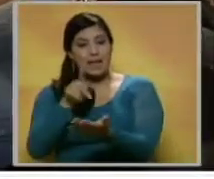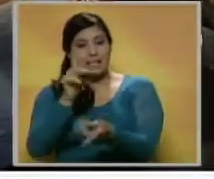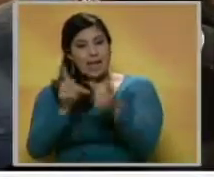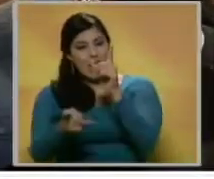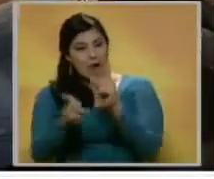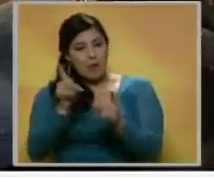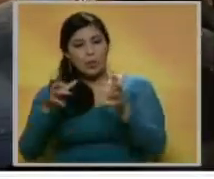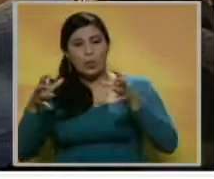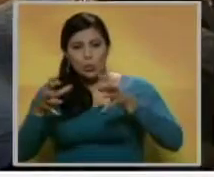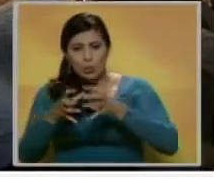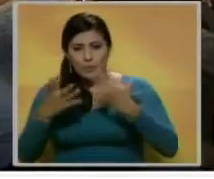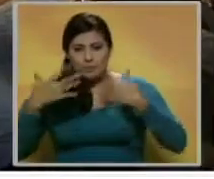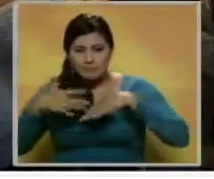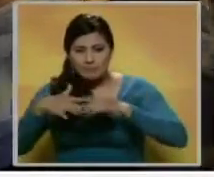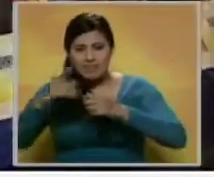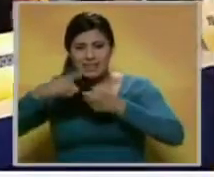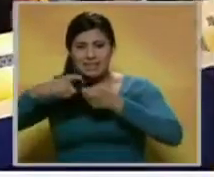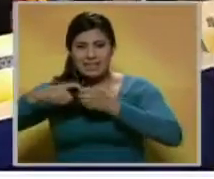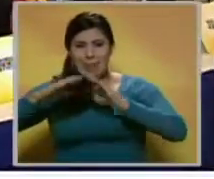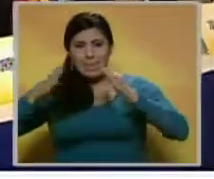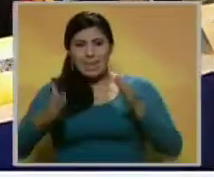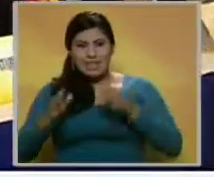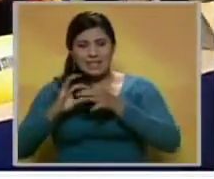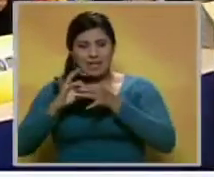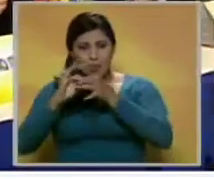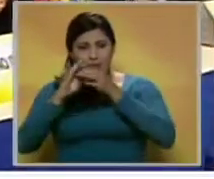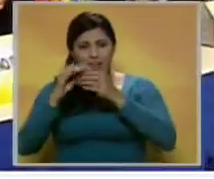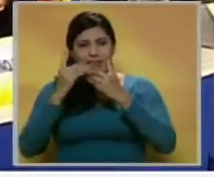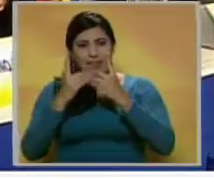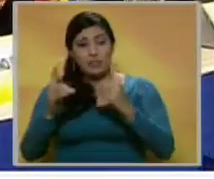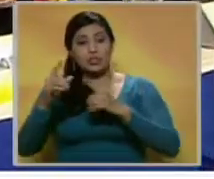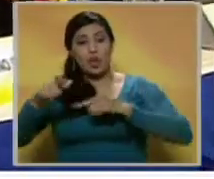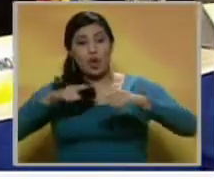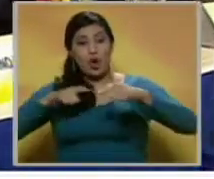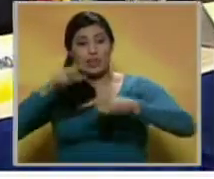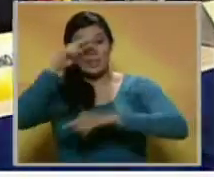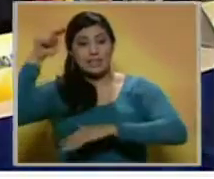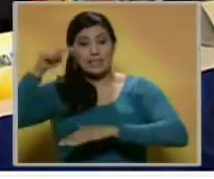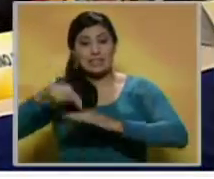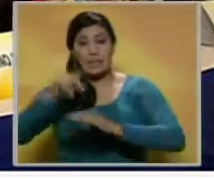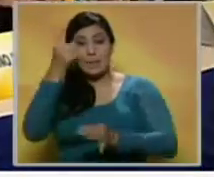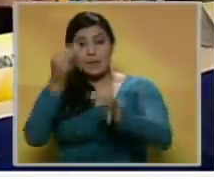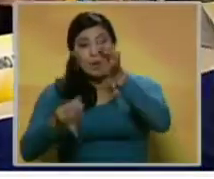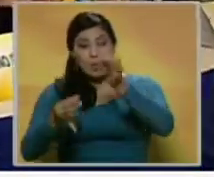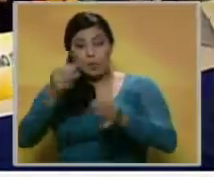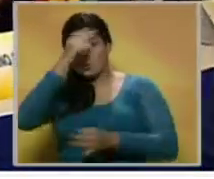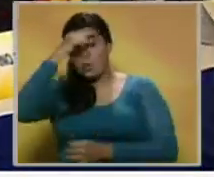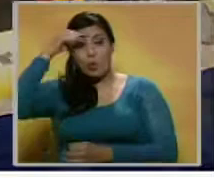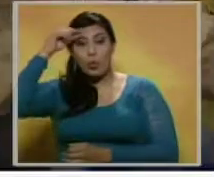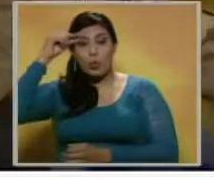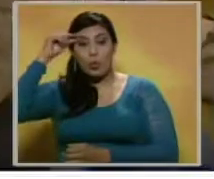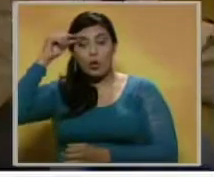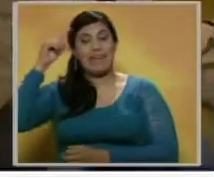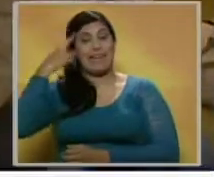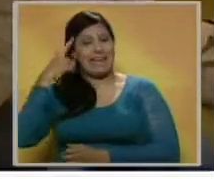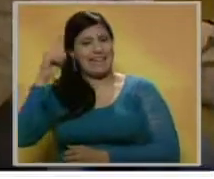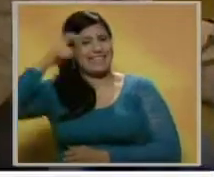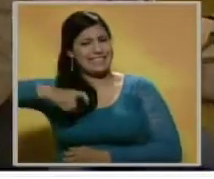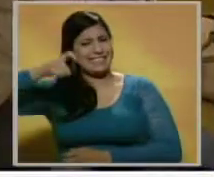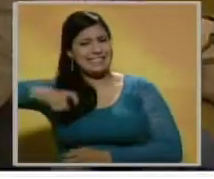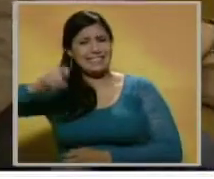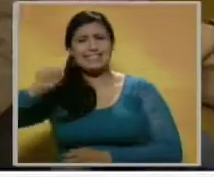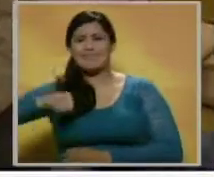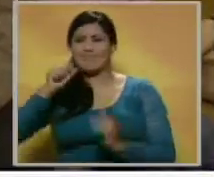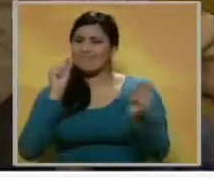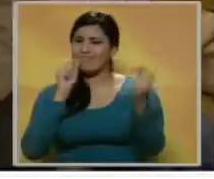algunos partidos que integran la Mesa de la Unidad Democrática. Al respecto, el Coordinador Nacional de Primero Justicia, Julio Borges, cree necesario que hay que dar